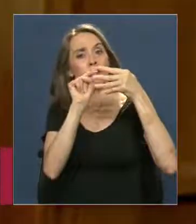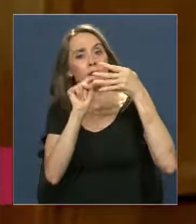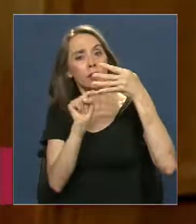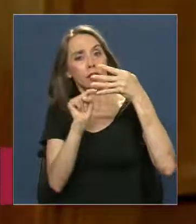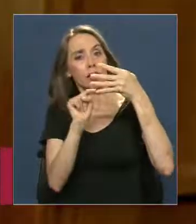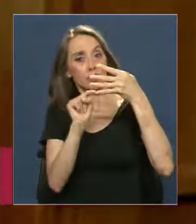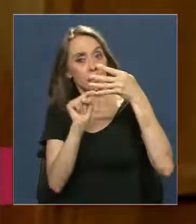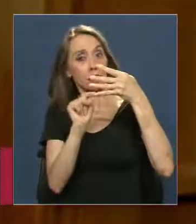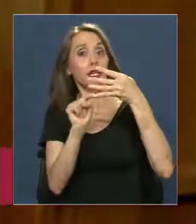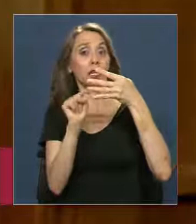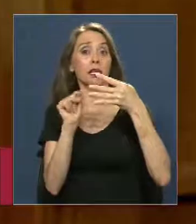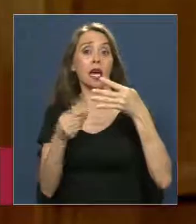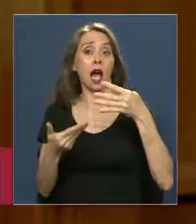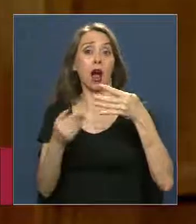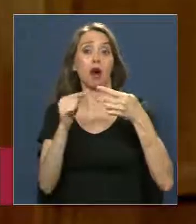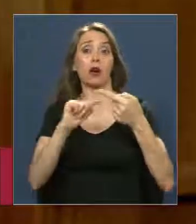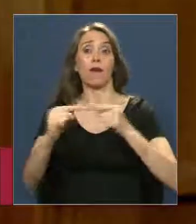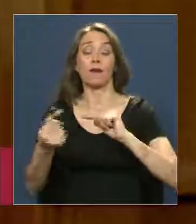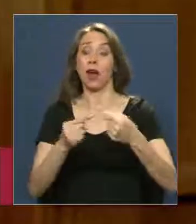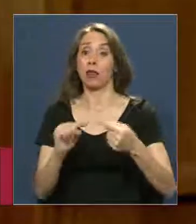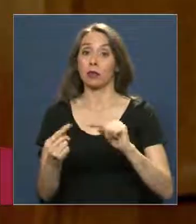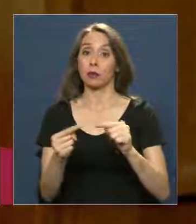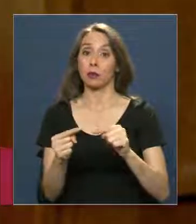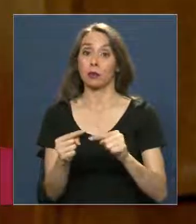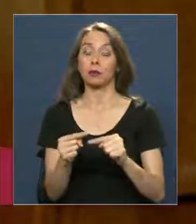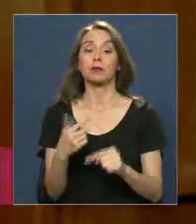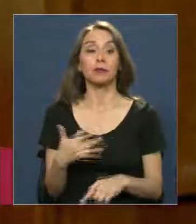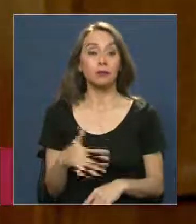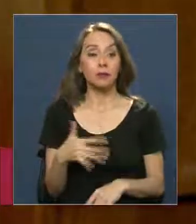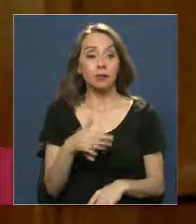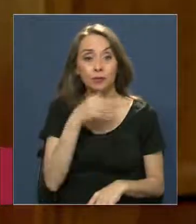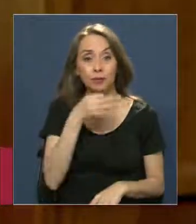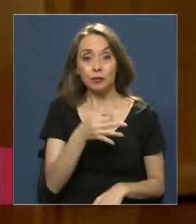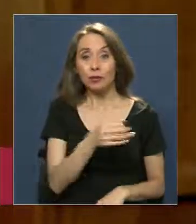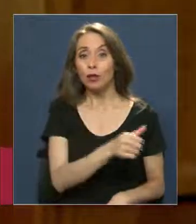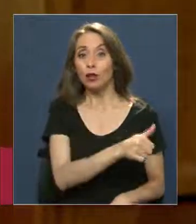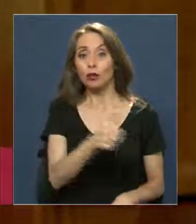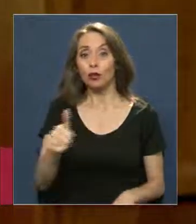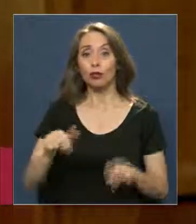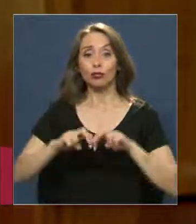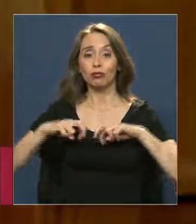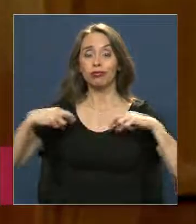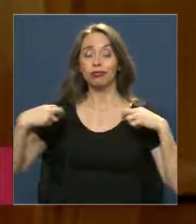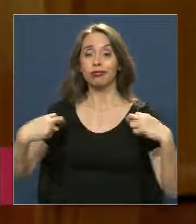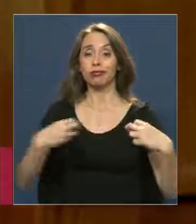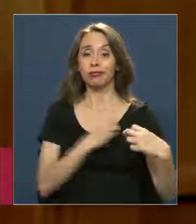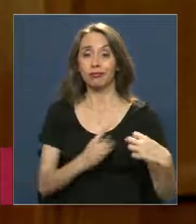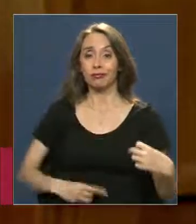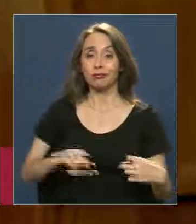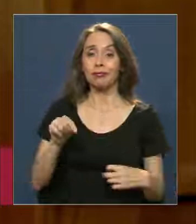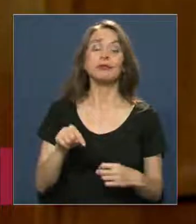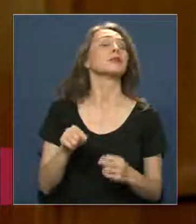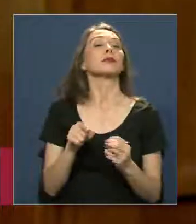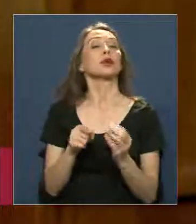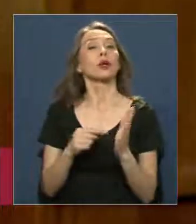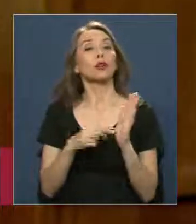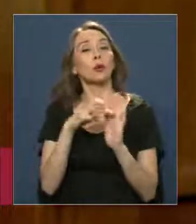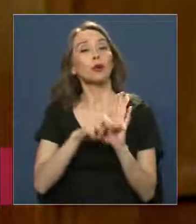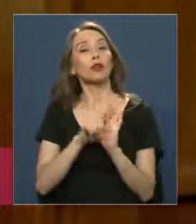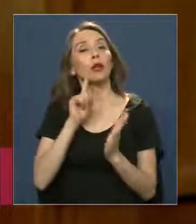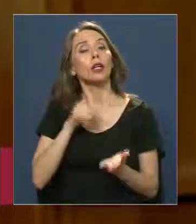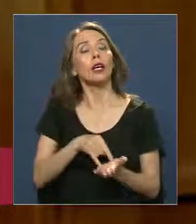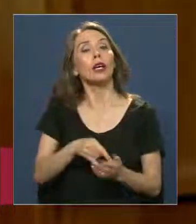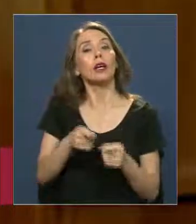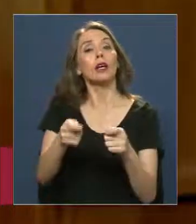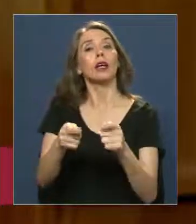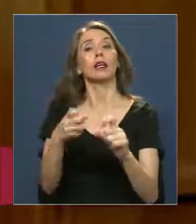cuatro puntos que vamos a discutir. Y es importante señalar para todos los que estamos acá, es que en su origen este proyecto fue enviado